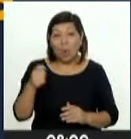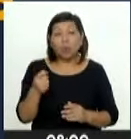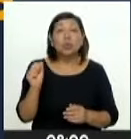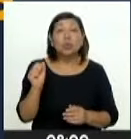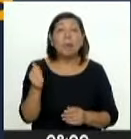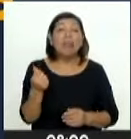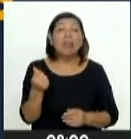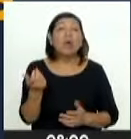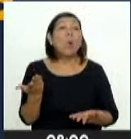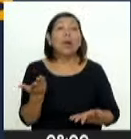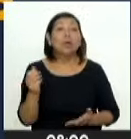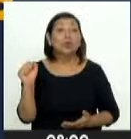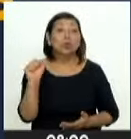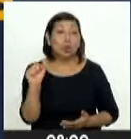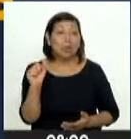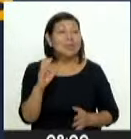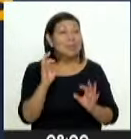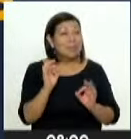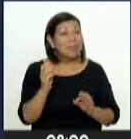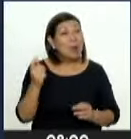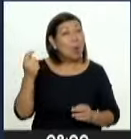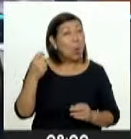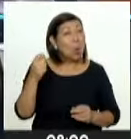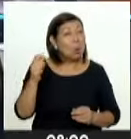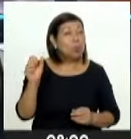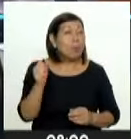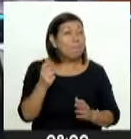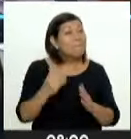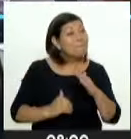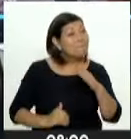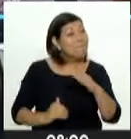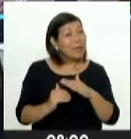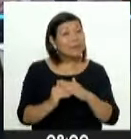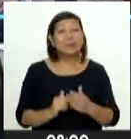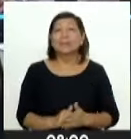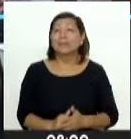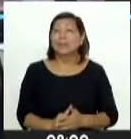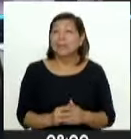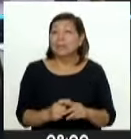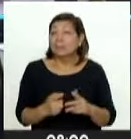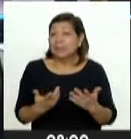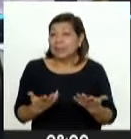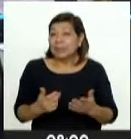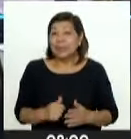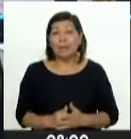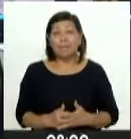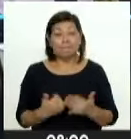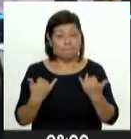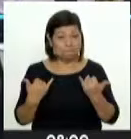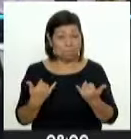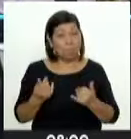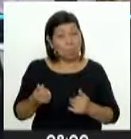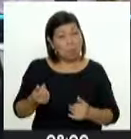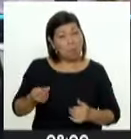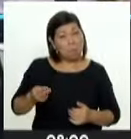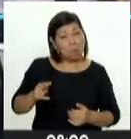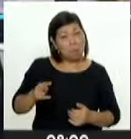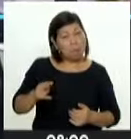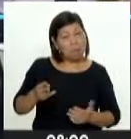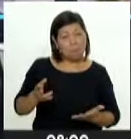que es la referencia. O sea, casi 100% anual es la tasa máxima. Ahora, esta ha venido subiendo, ojo, o